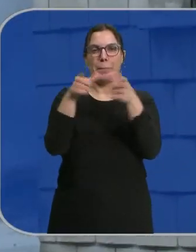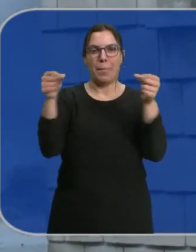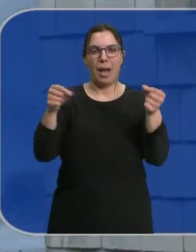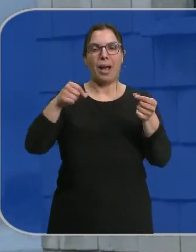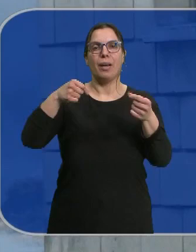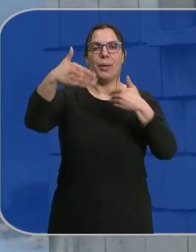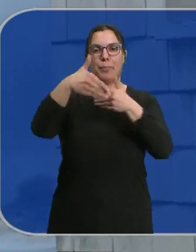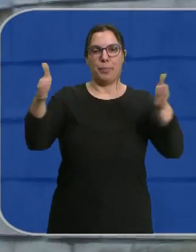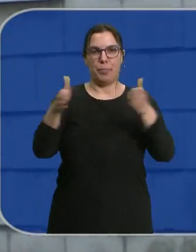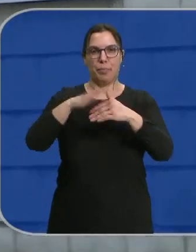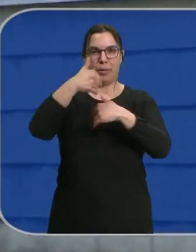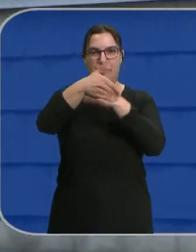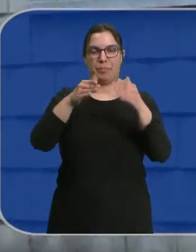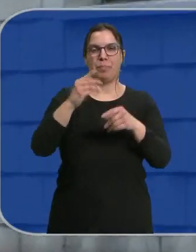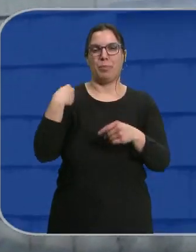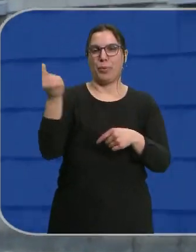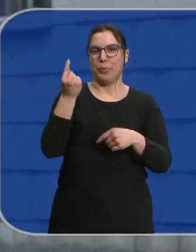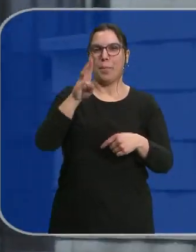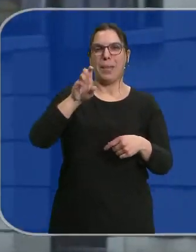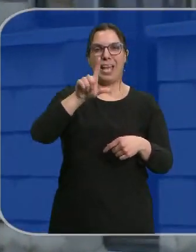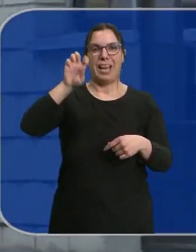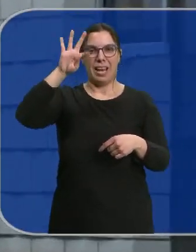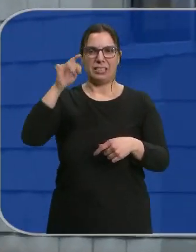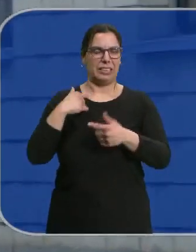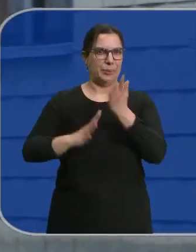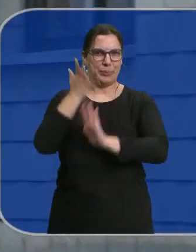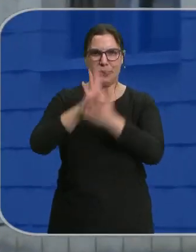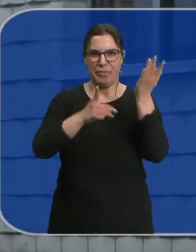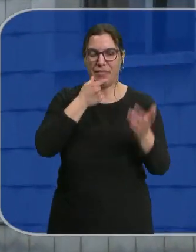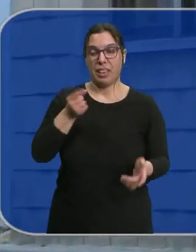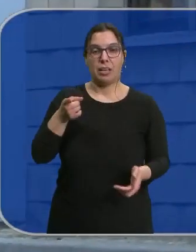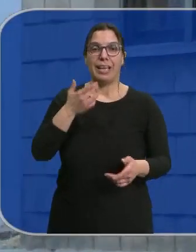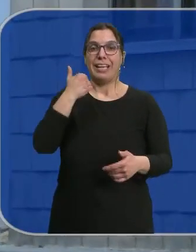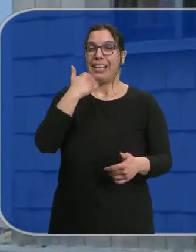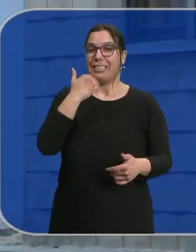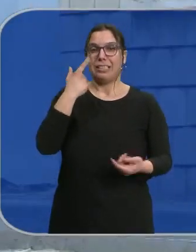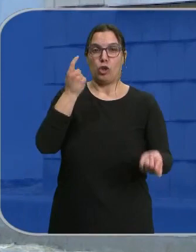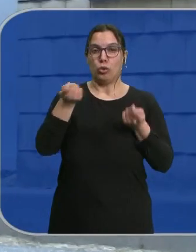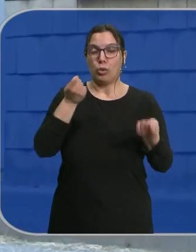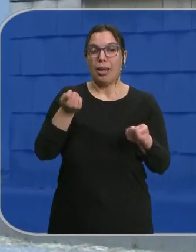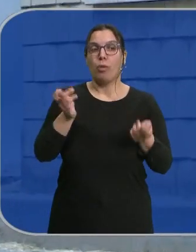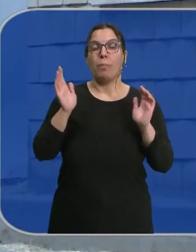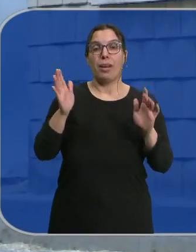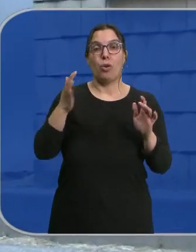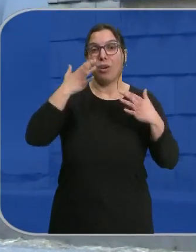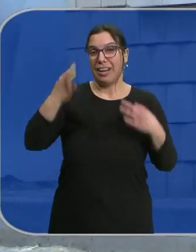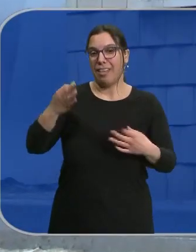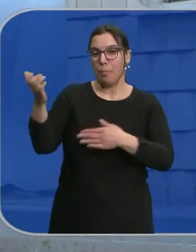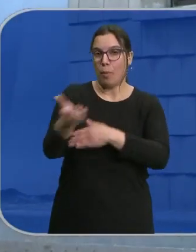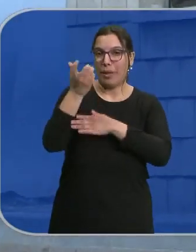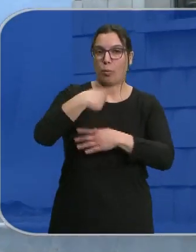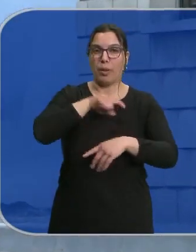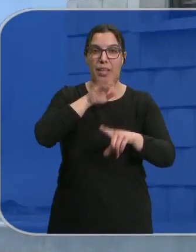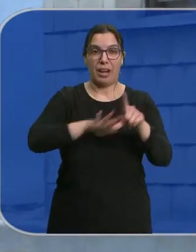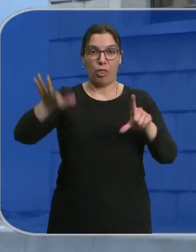empacar, también a elaborar pellets, material altamente inflamable. El incendio está prácticamente controlado, pero un amplio despliegue de bomberos,